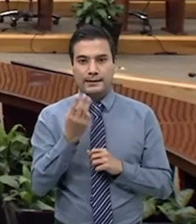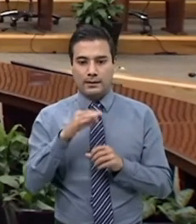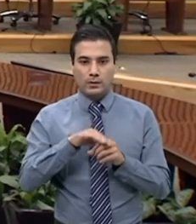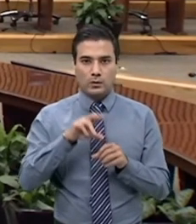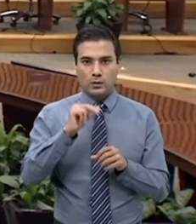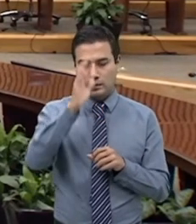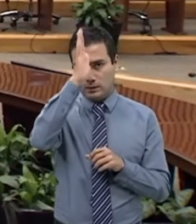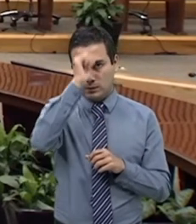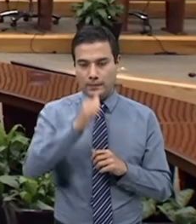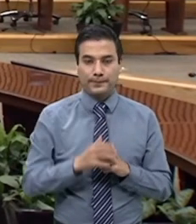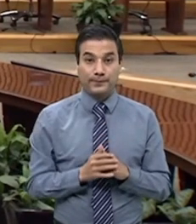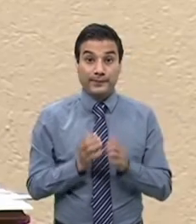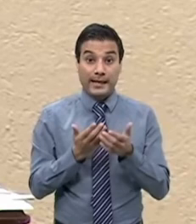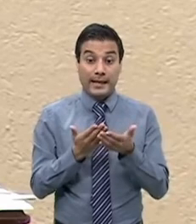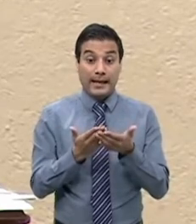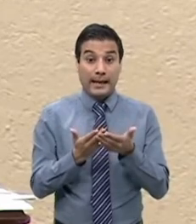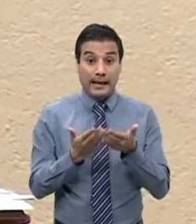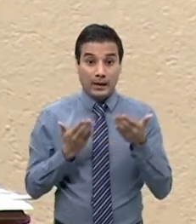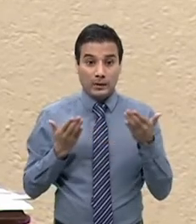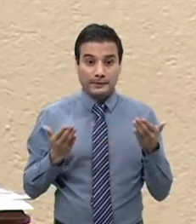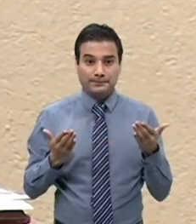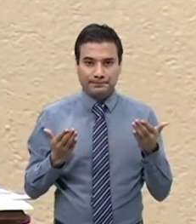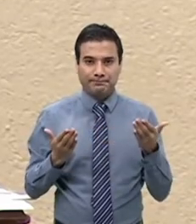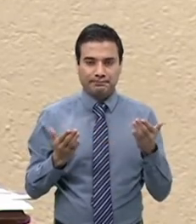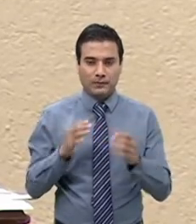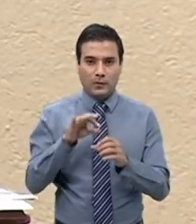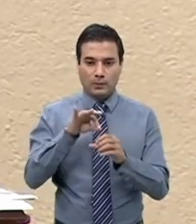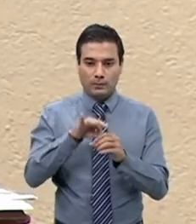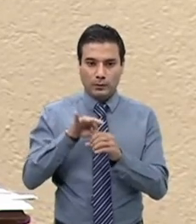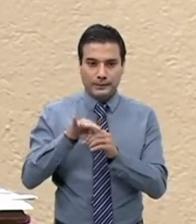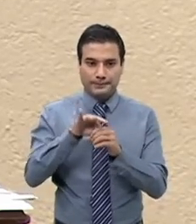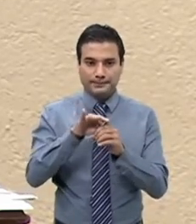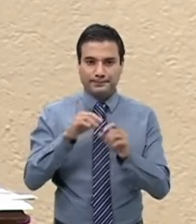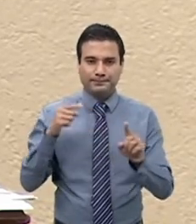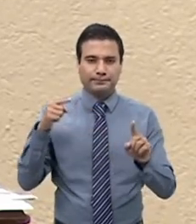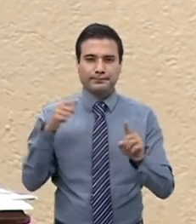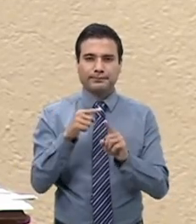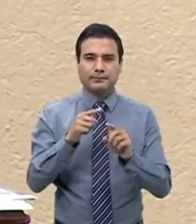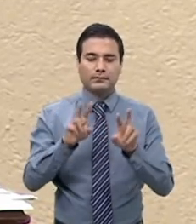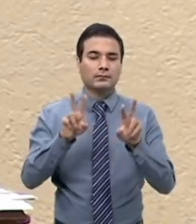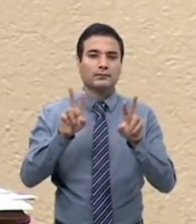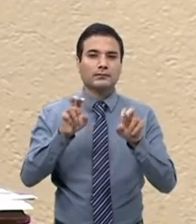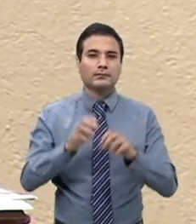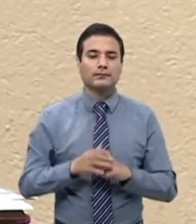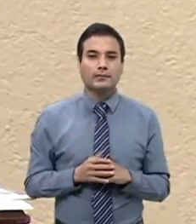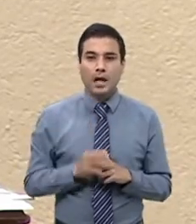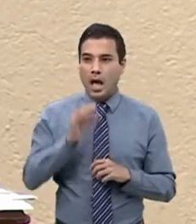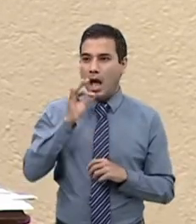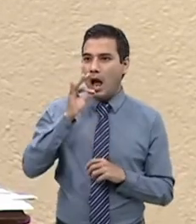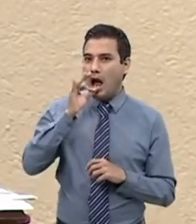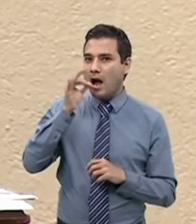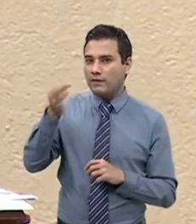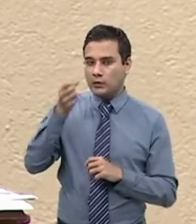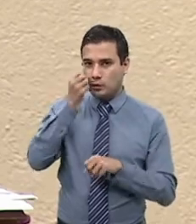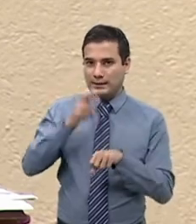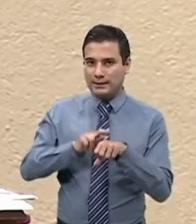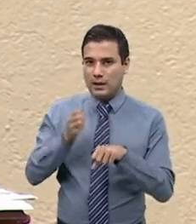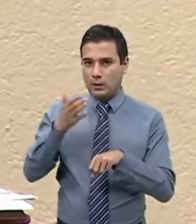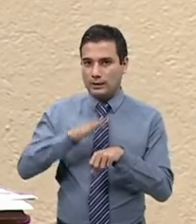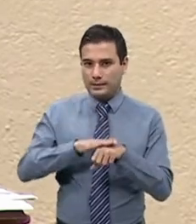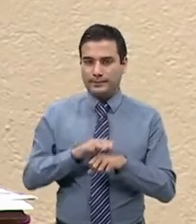votos en contra ahora someto a su consideración en la vista a la secretaria ejecutiva